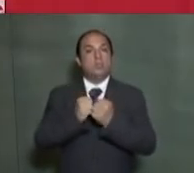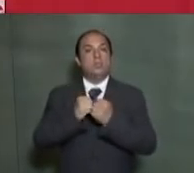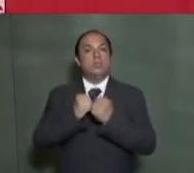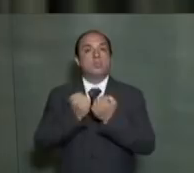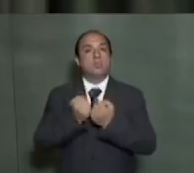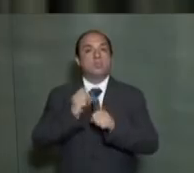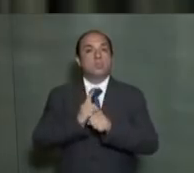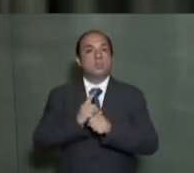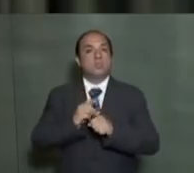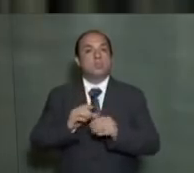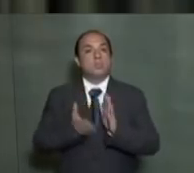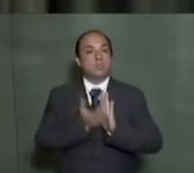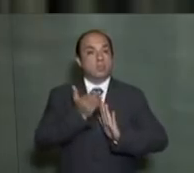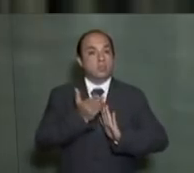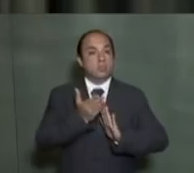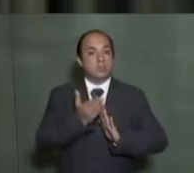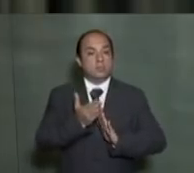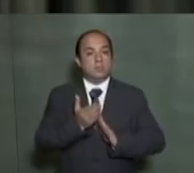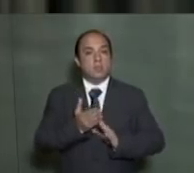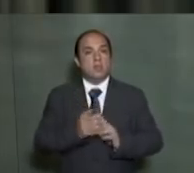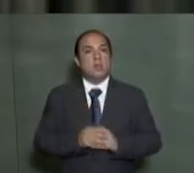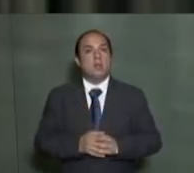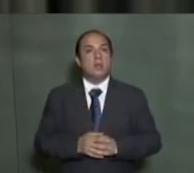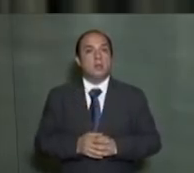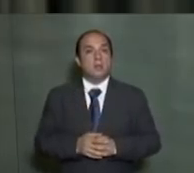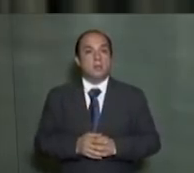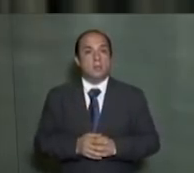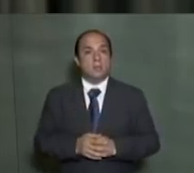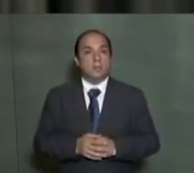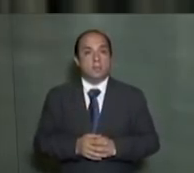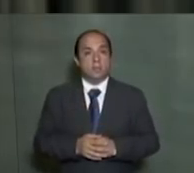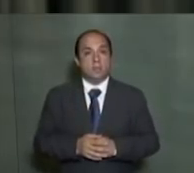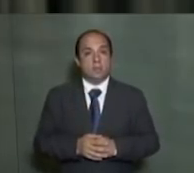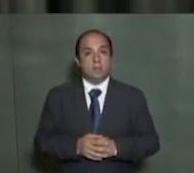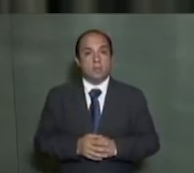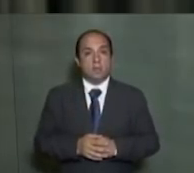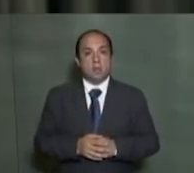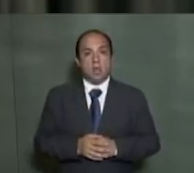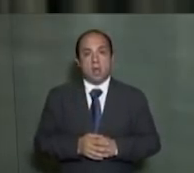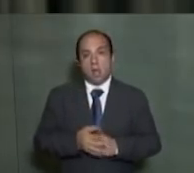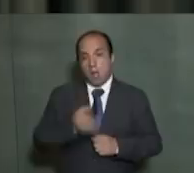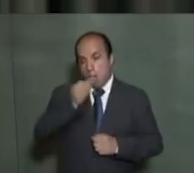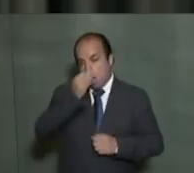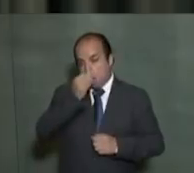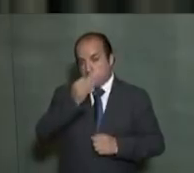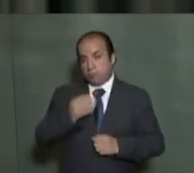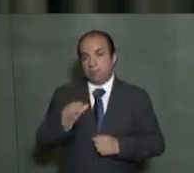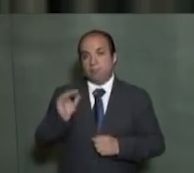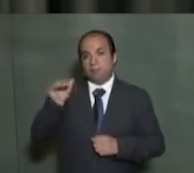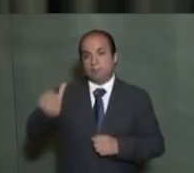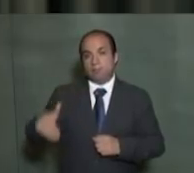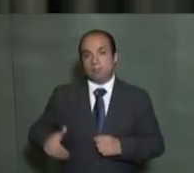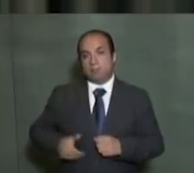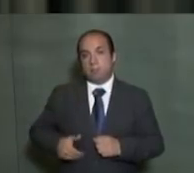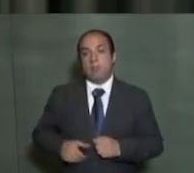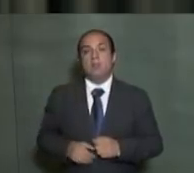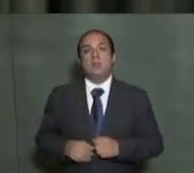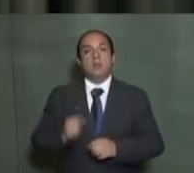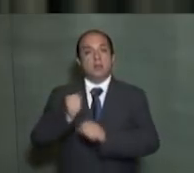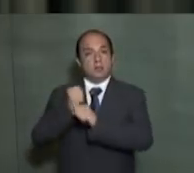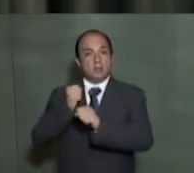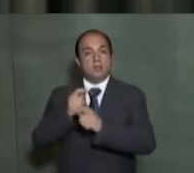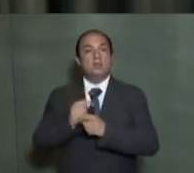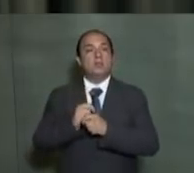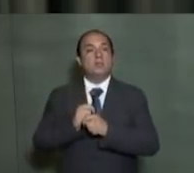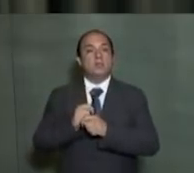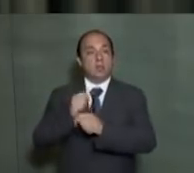Relacionado con los recientes hechos sucedidos en el sistema de transporte colectivo Metro de la Ciudad de México, el